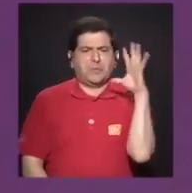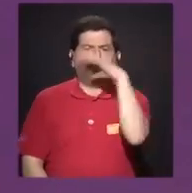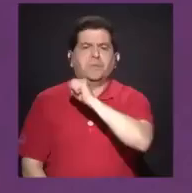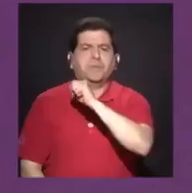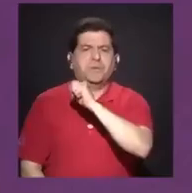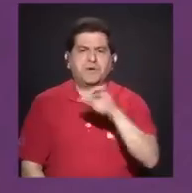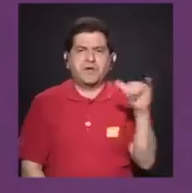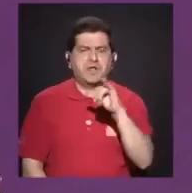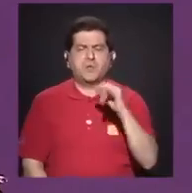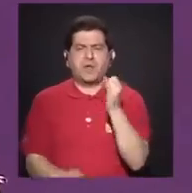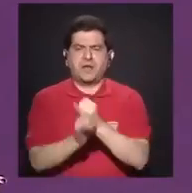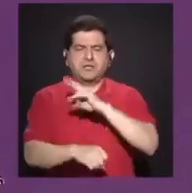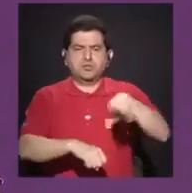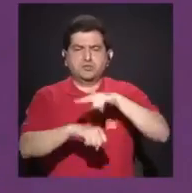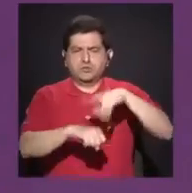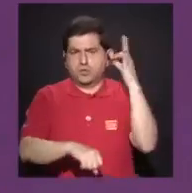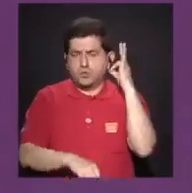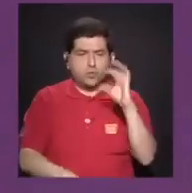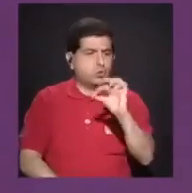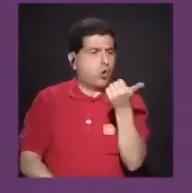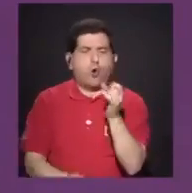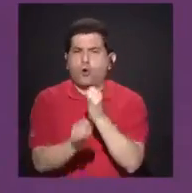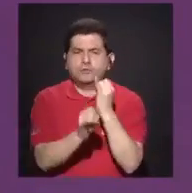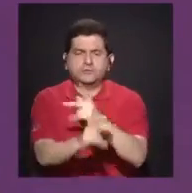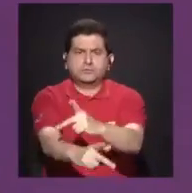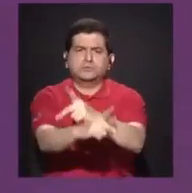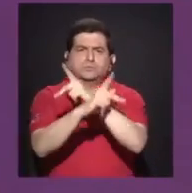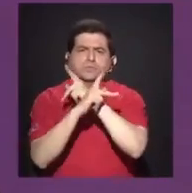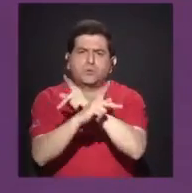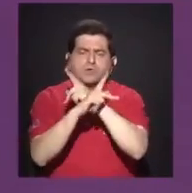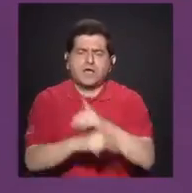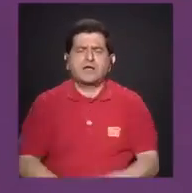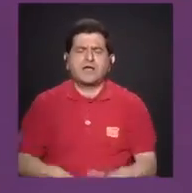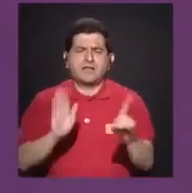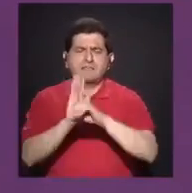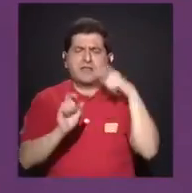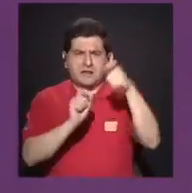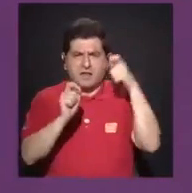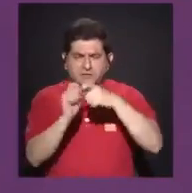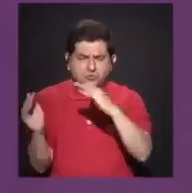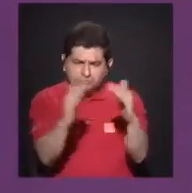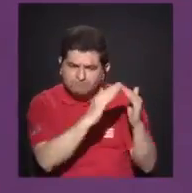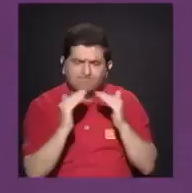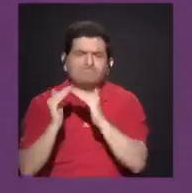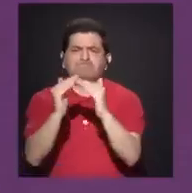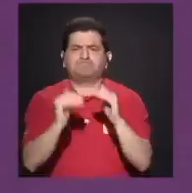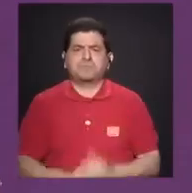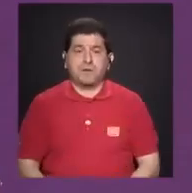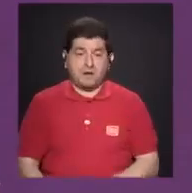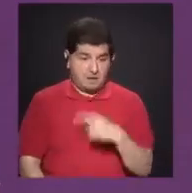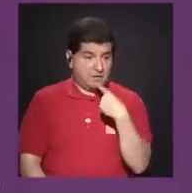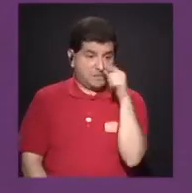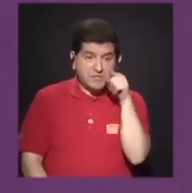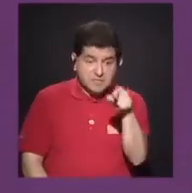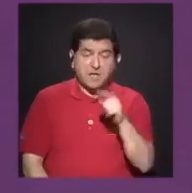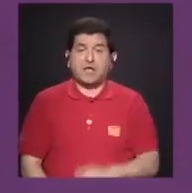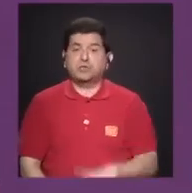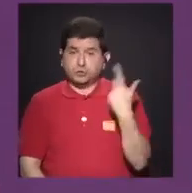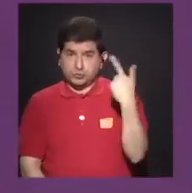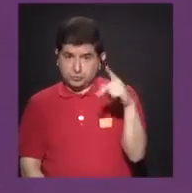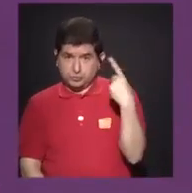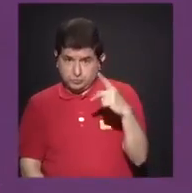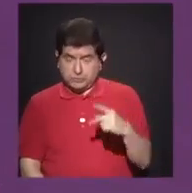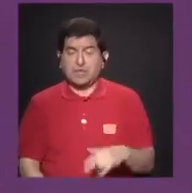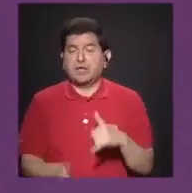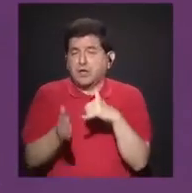de que al igual que el INAMU, hay otras instituciones que protegen y tutelan derechos específicos de poblaciones que se consideran vulnerables, y sin